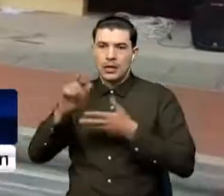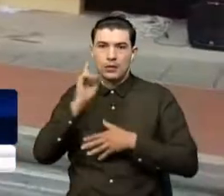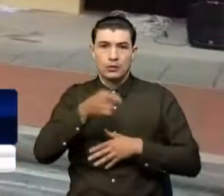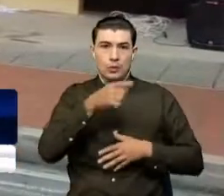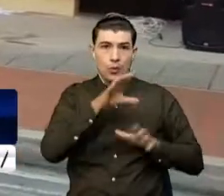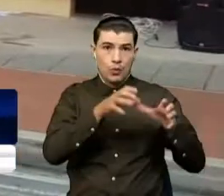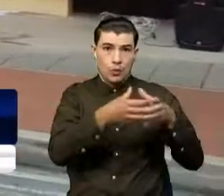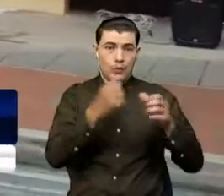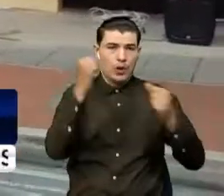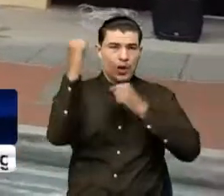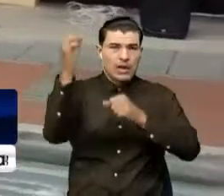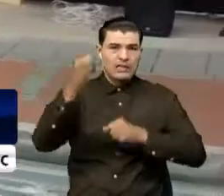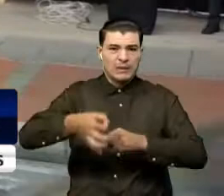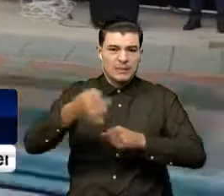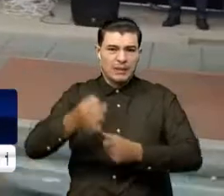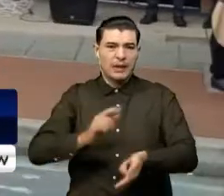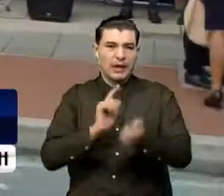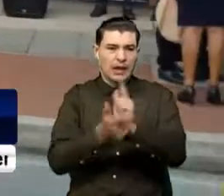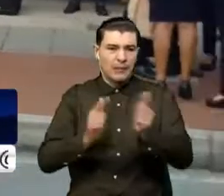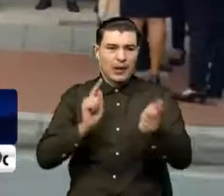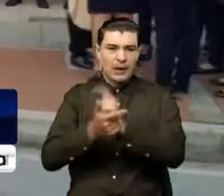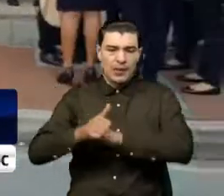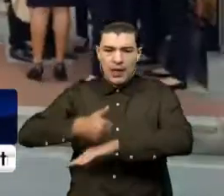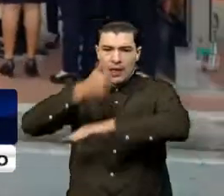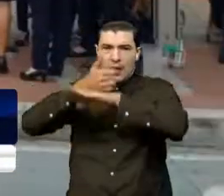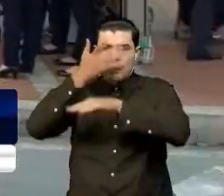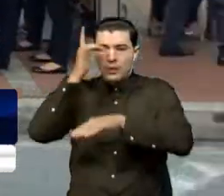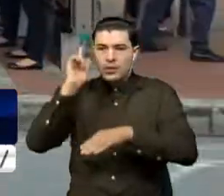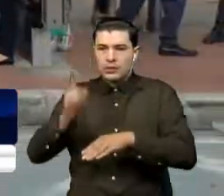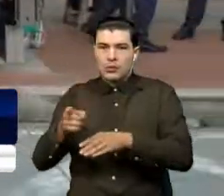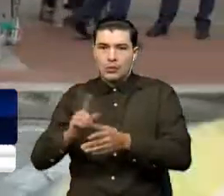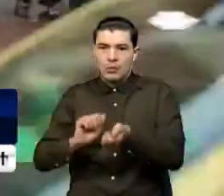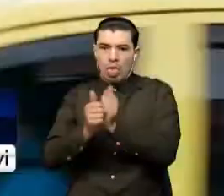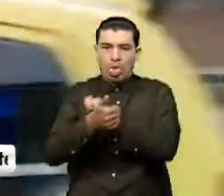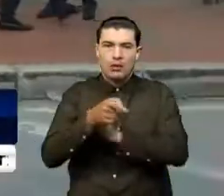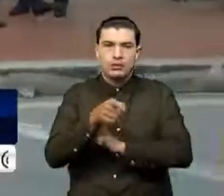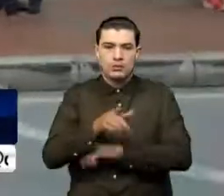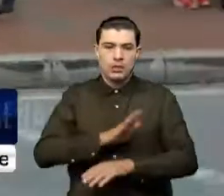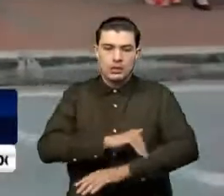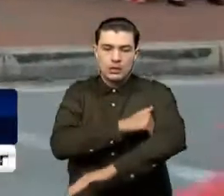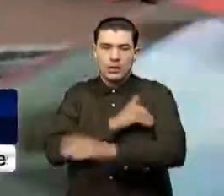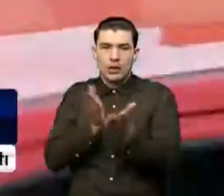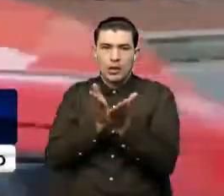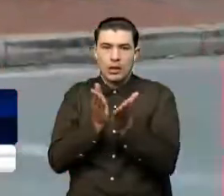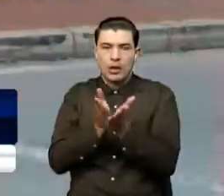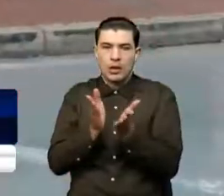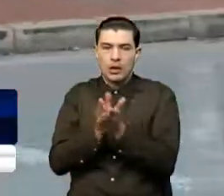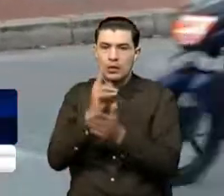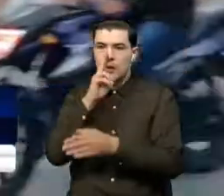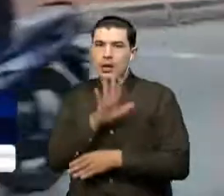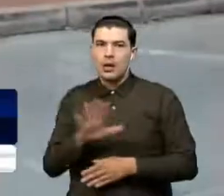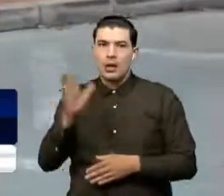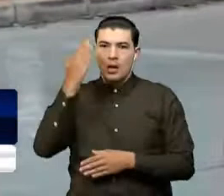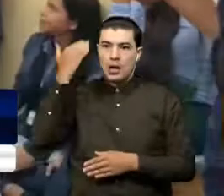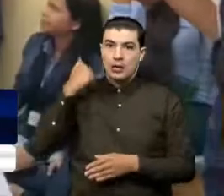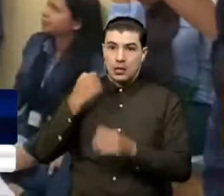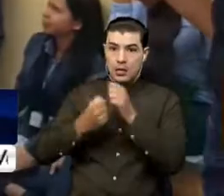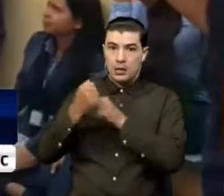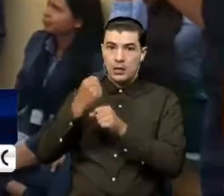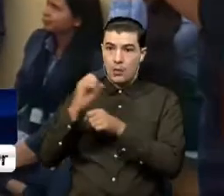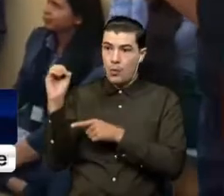cambio constante de director regional y su posible paso al ministerio de educación nacional desde octubre acá no han cambiado cuatro directores regionales